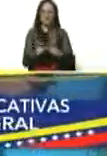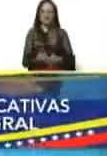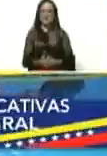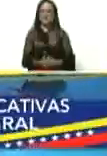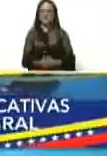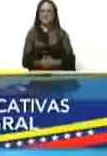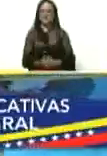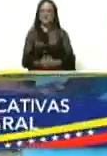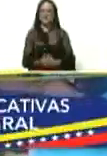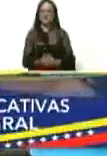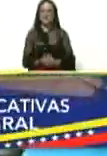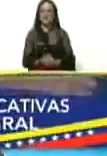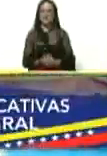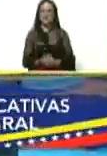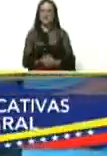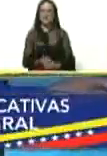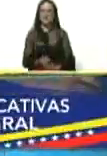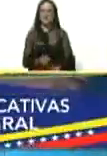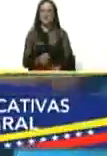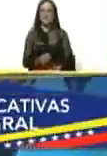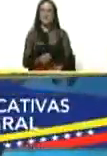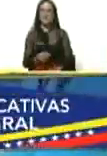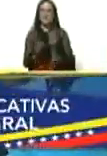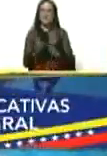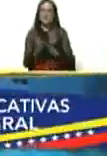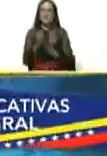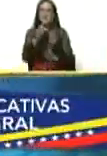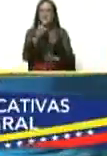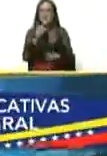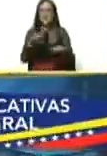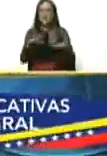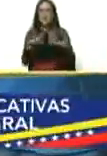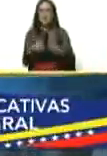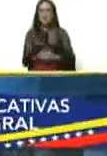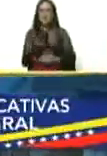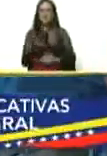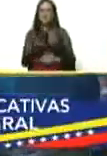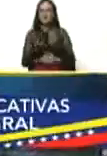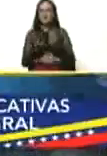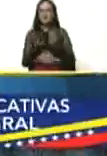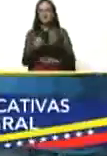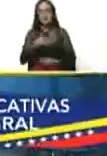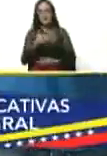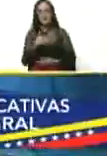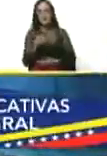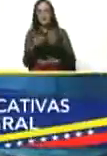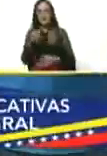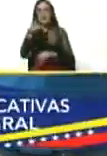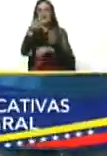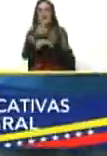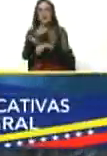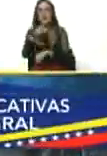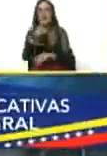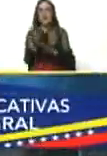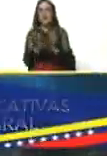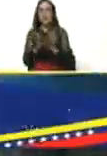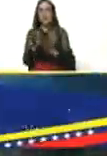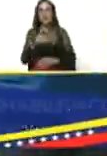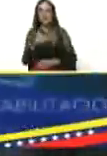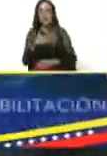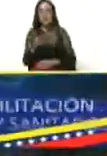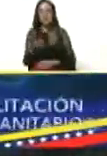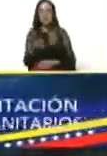los pasillos. La escuela es bien bella, Angélica, ¿qué me dices? ¿Cómo te sientes siendo directora aquí? ¿Qué me cuentas? La